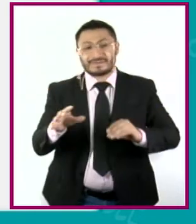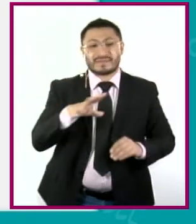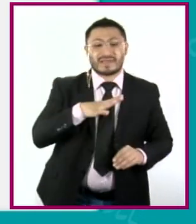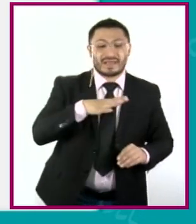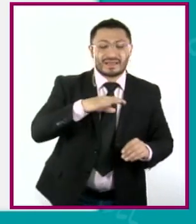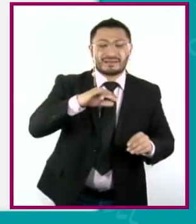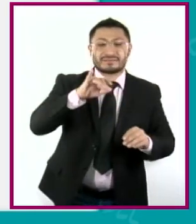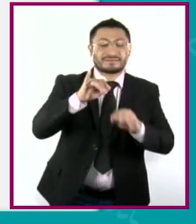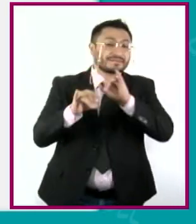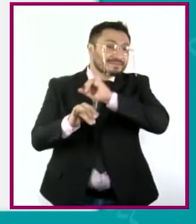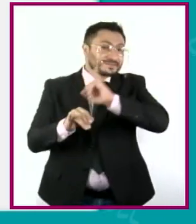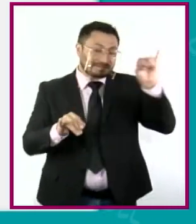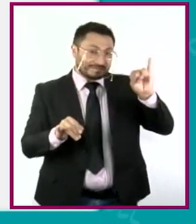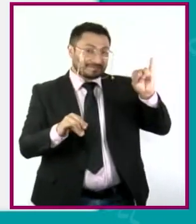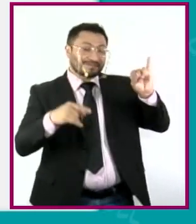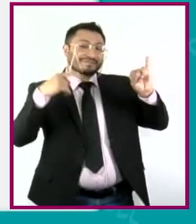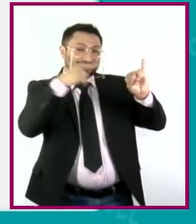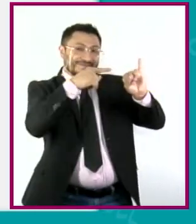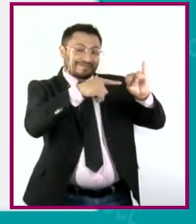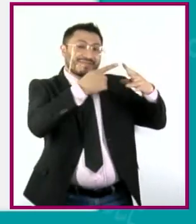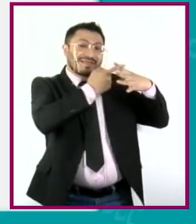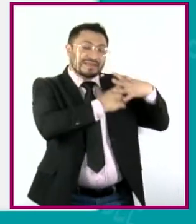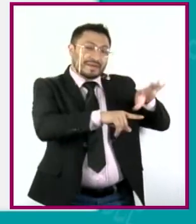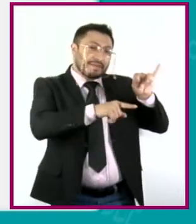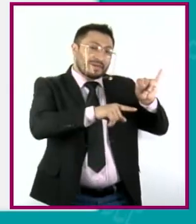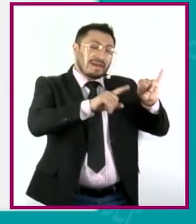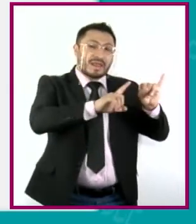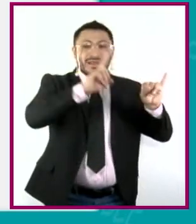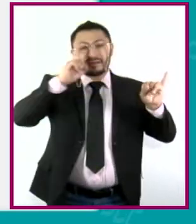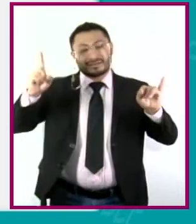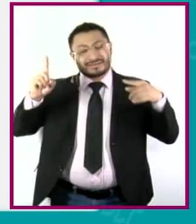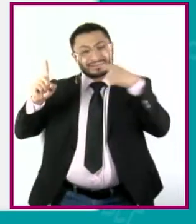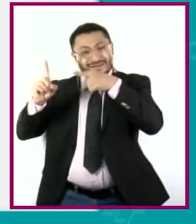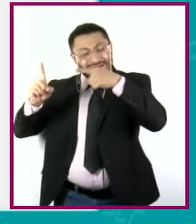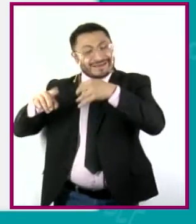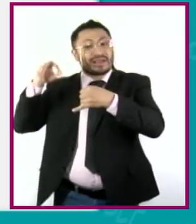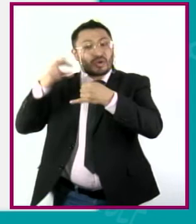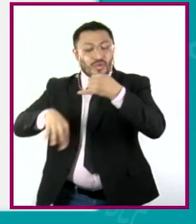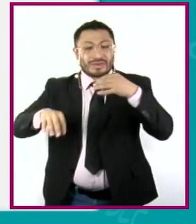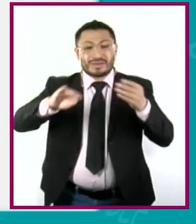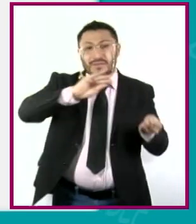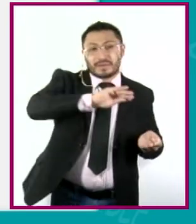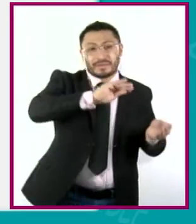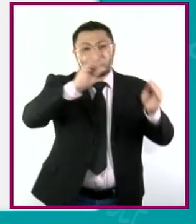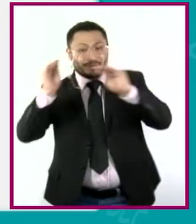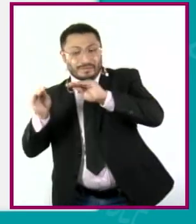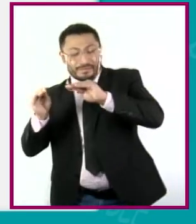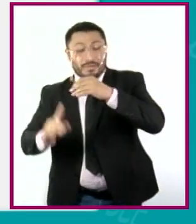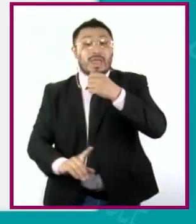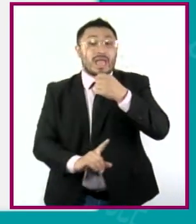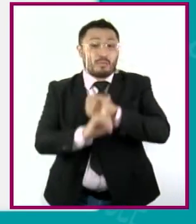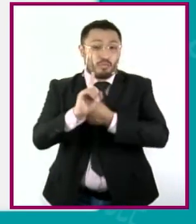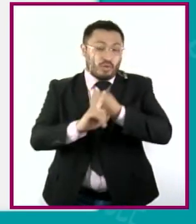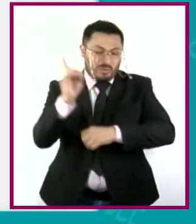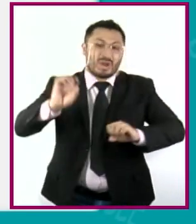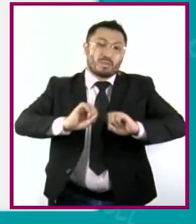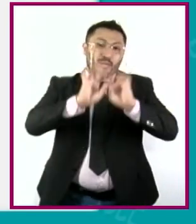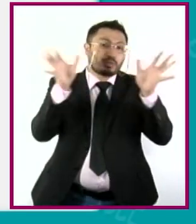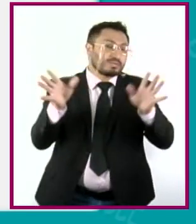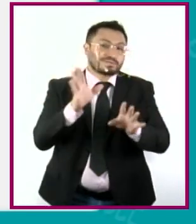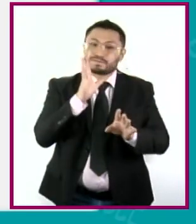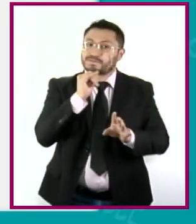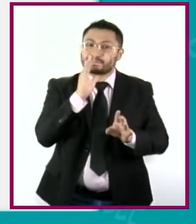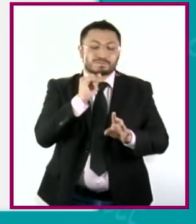lado izquierdo el estado inicial y del lado derecho el estado final. Y el problema, pues es claro, no se